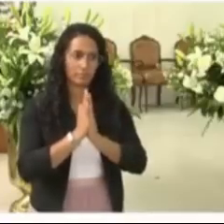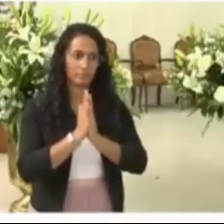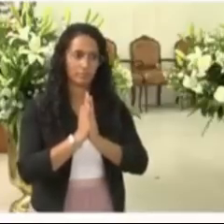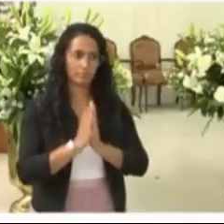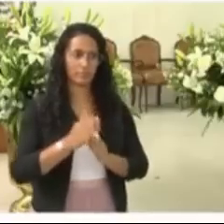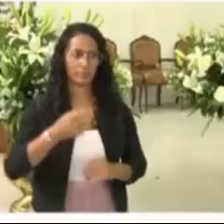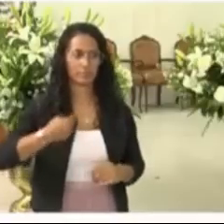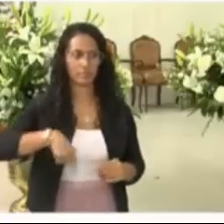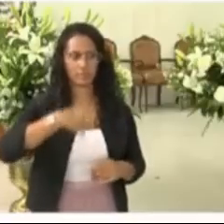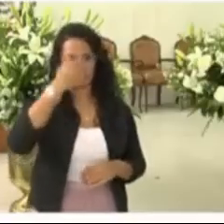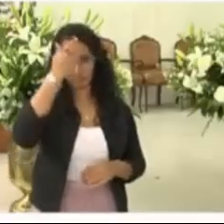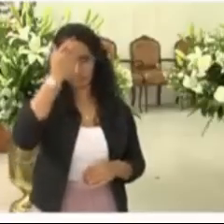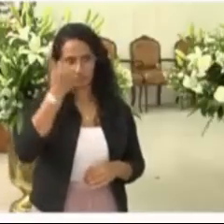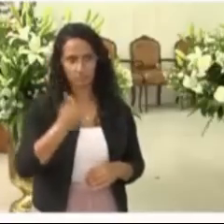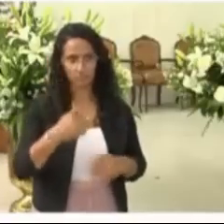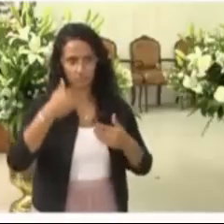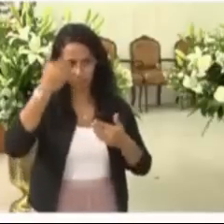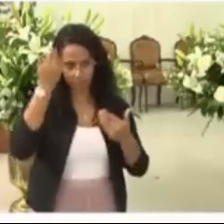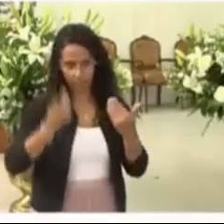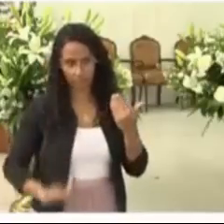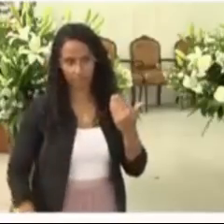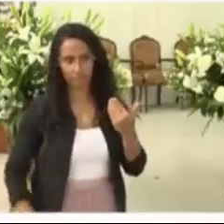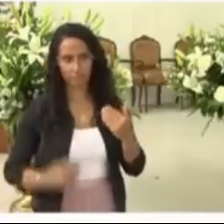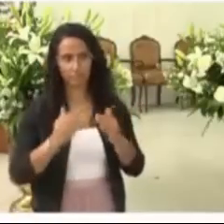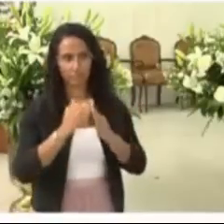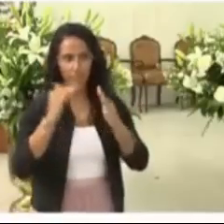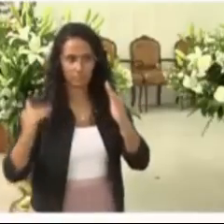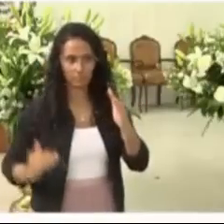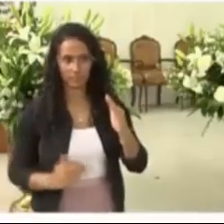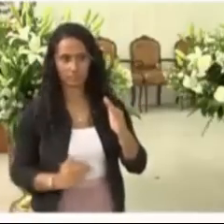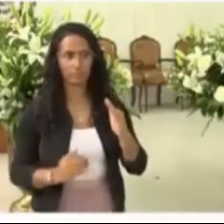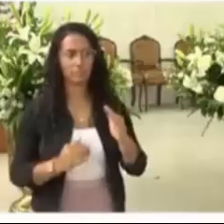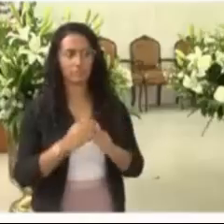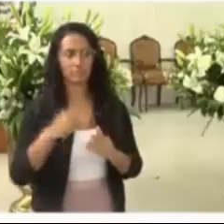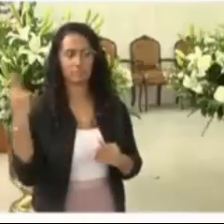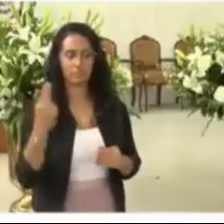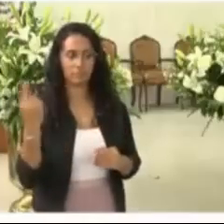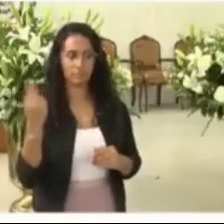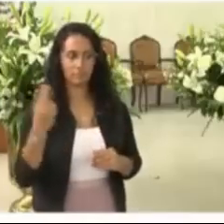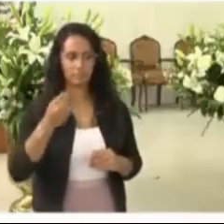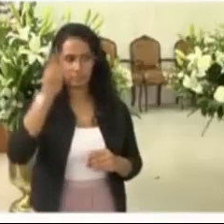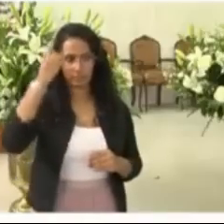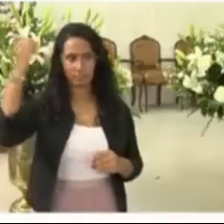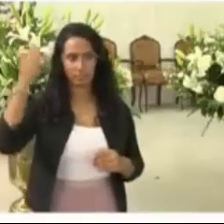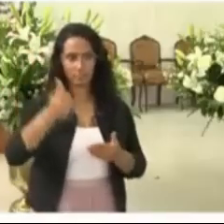nuestra condición espiritual y nuestra necesidad de Dios.